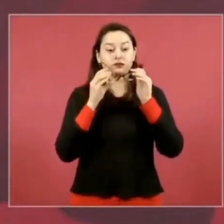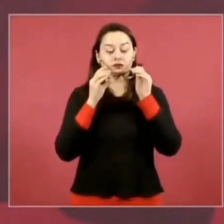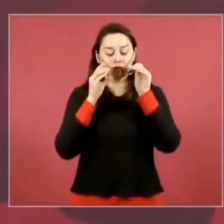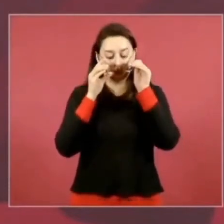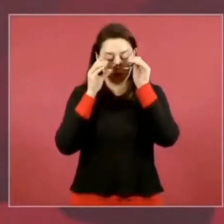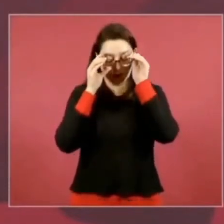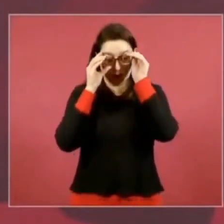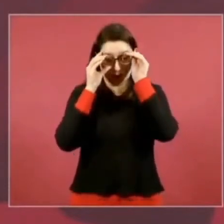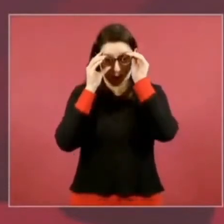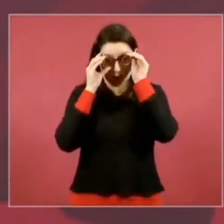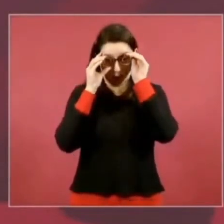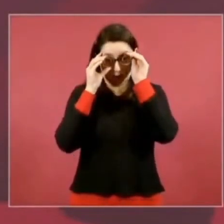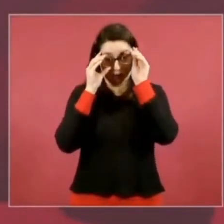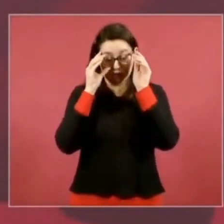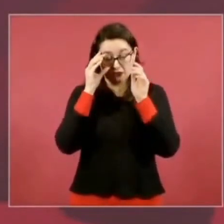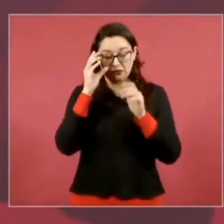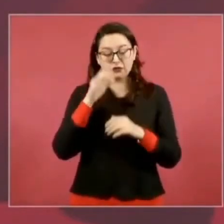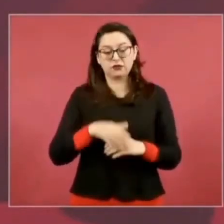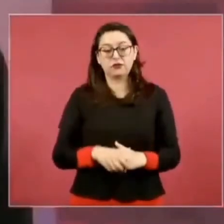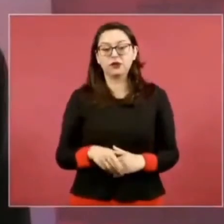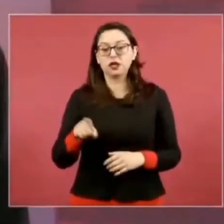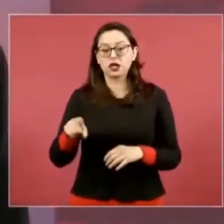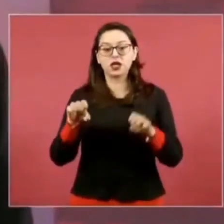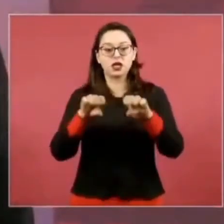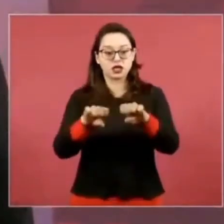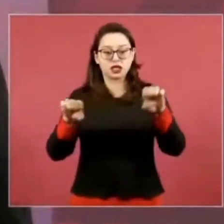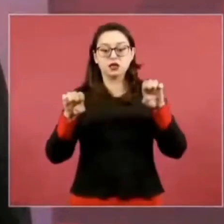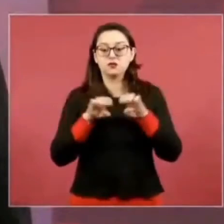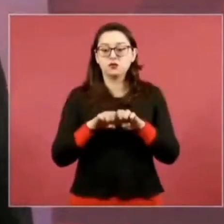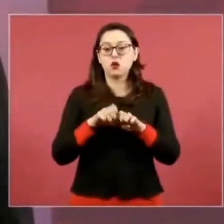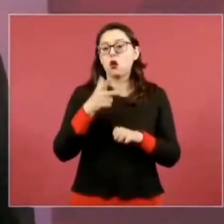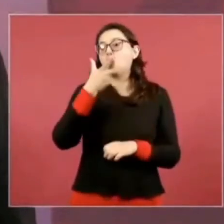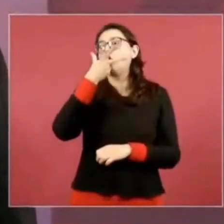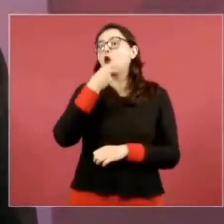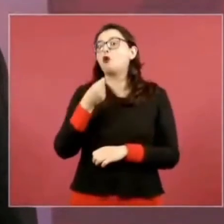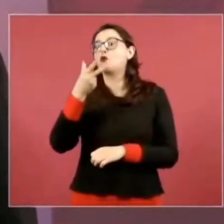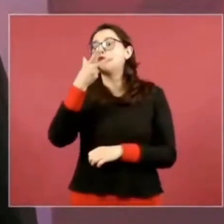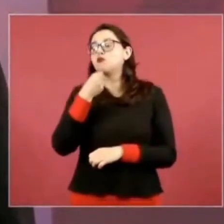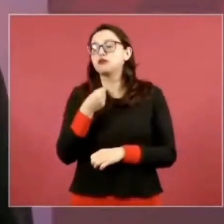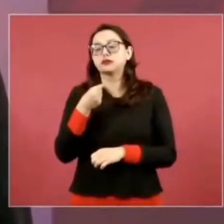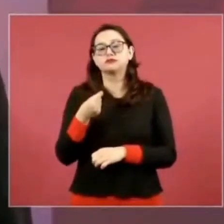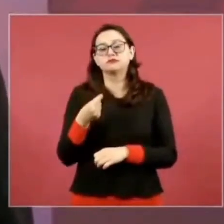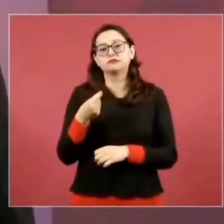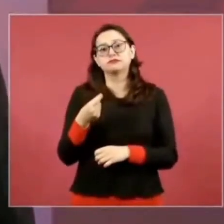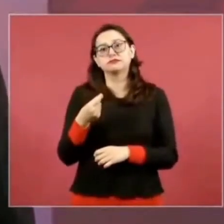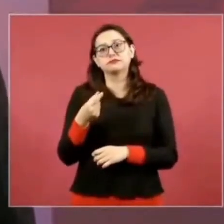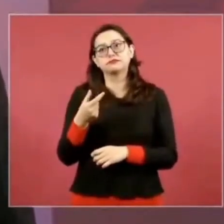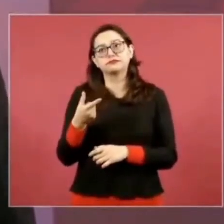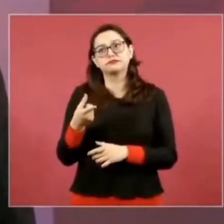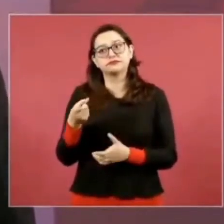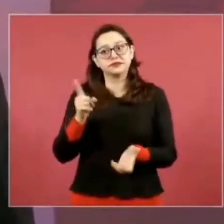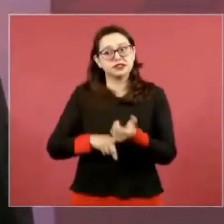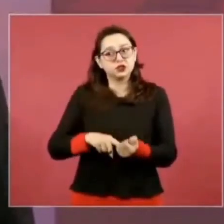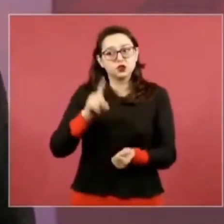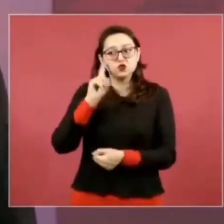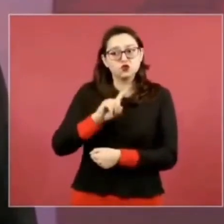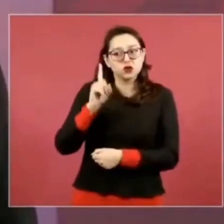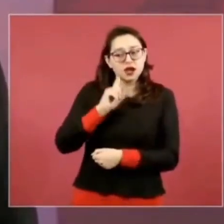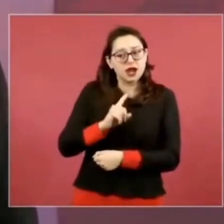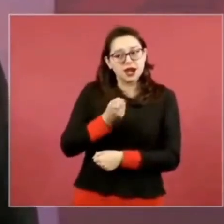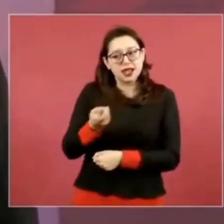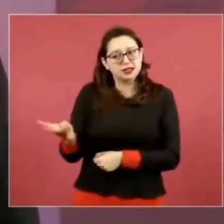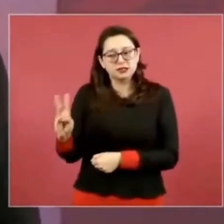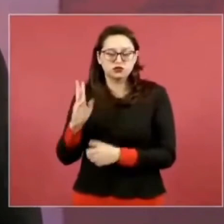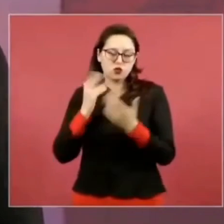yo diría que también de mujeres, aunque en ese entonces eran hombres, parecían gigantes.